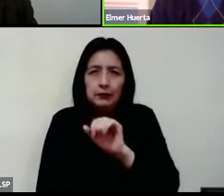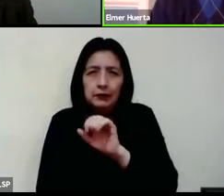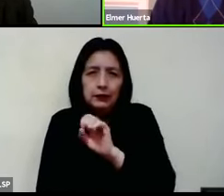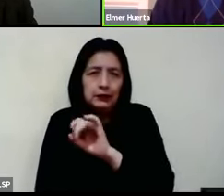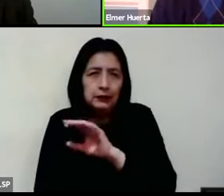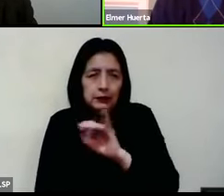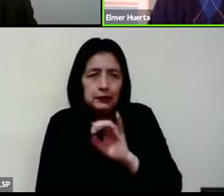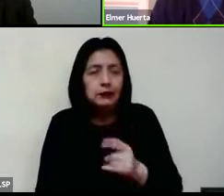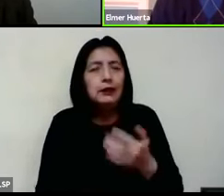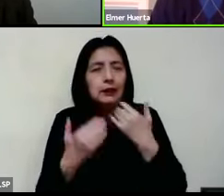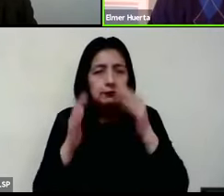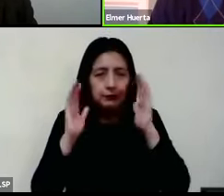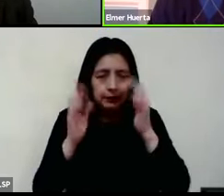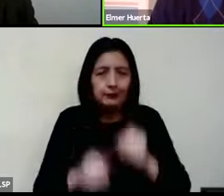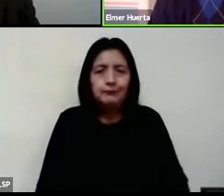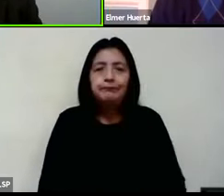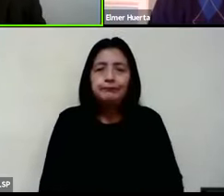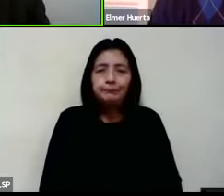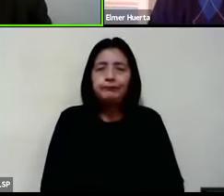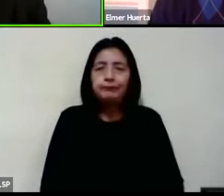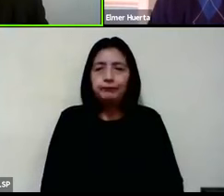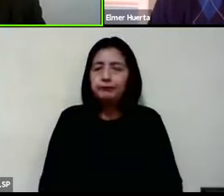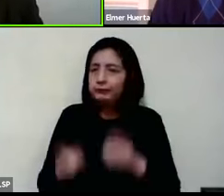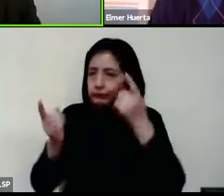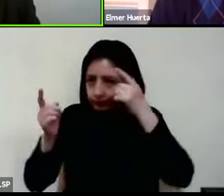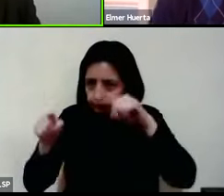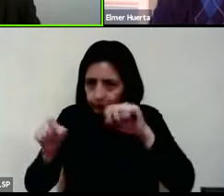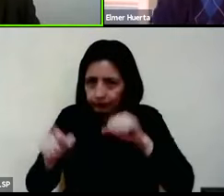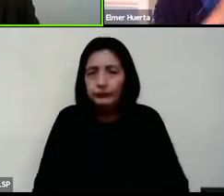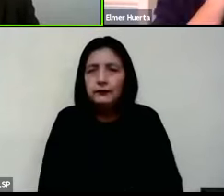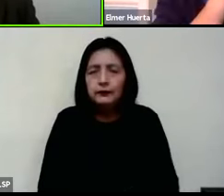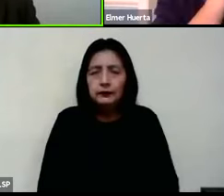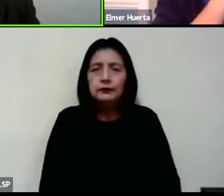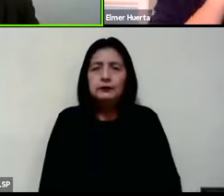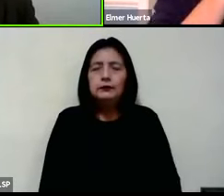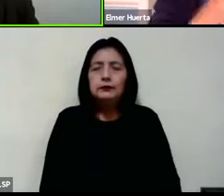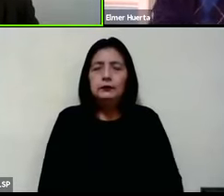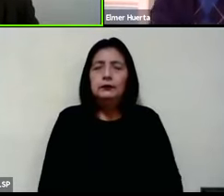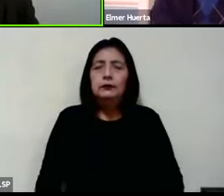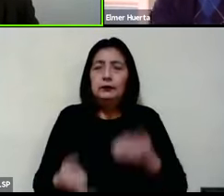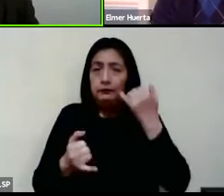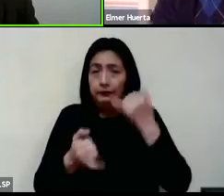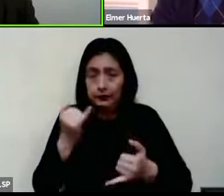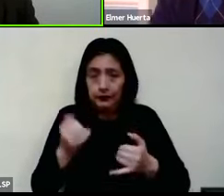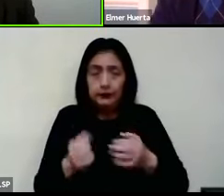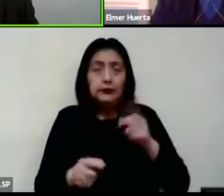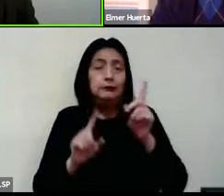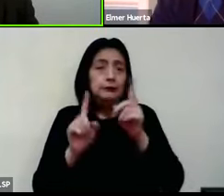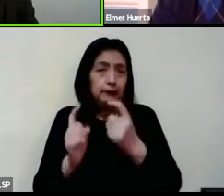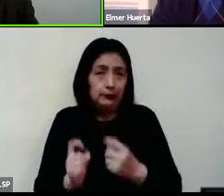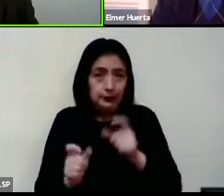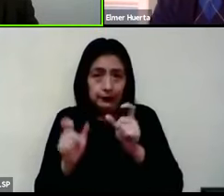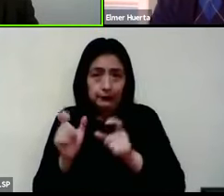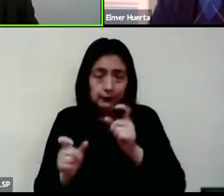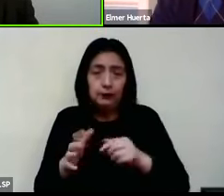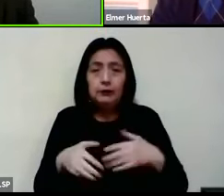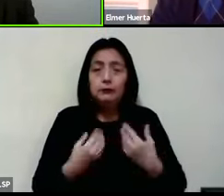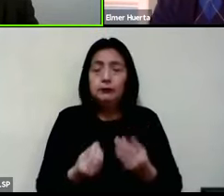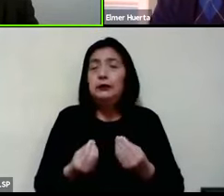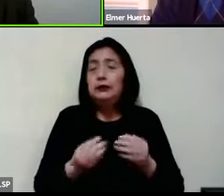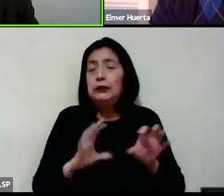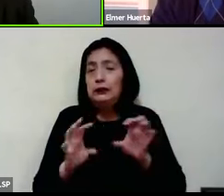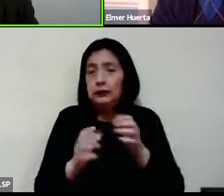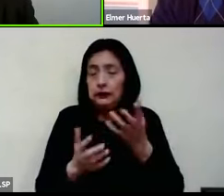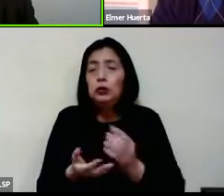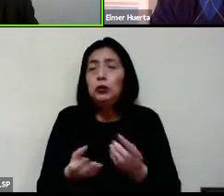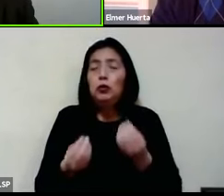favor, gracias por su atención. De acuerdo, doctor Huerta. Pasaremos a una ronda final de preguntas del público que podrán ser formuladas